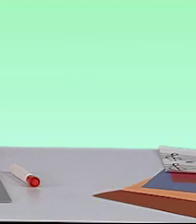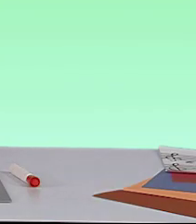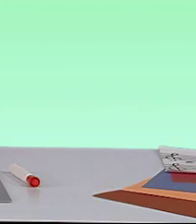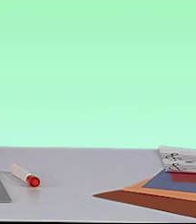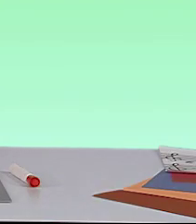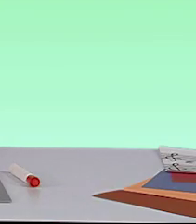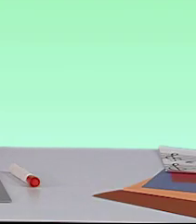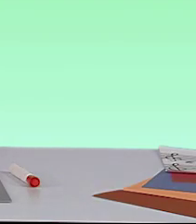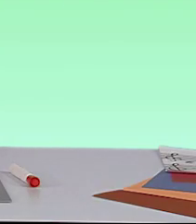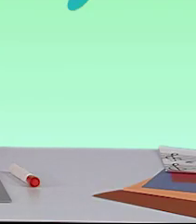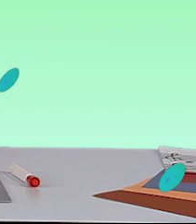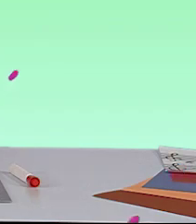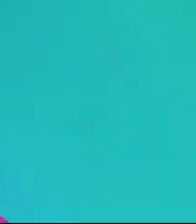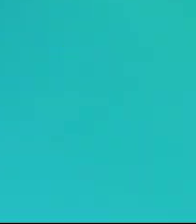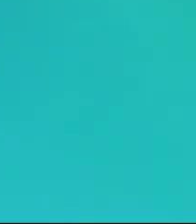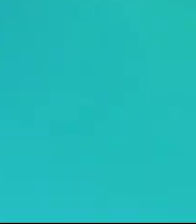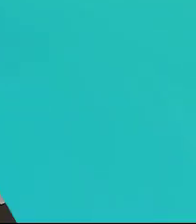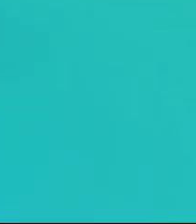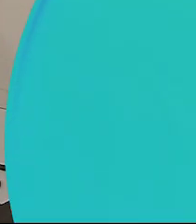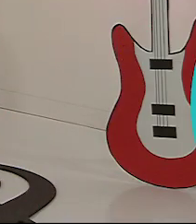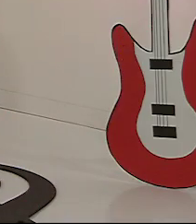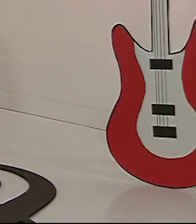¡Felicidades! Hasta la próxima clase.